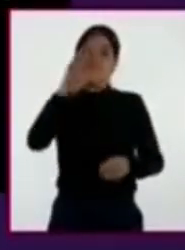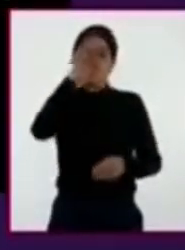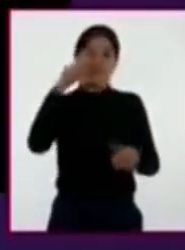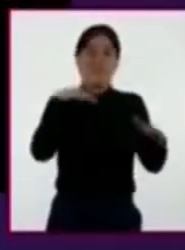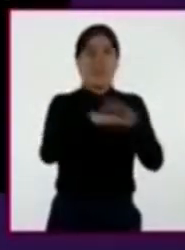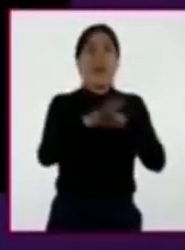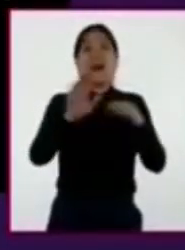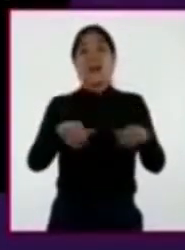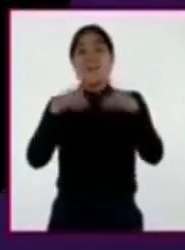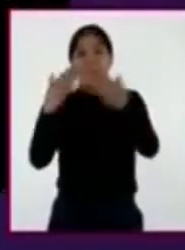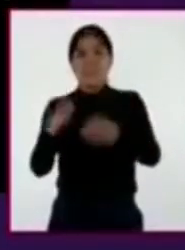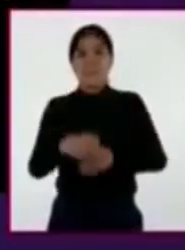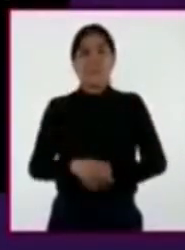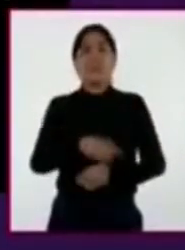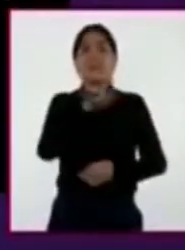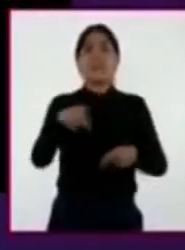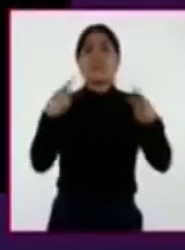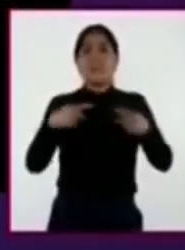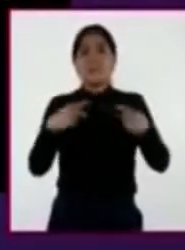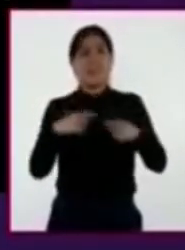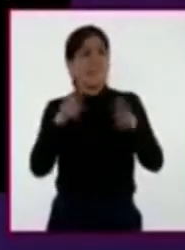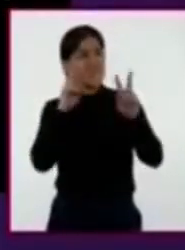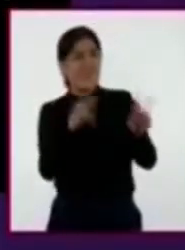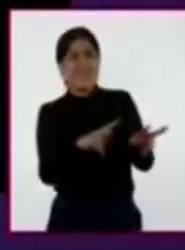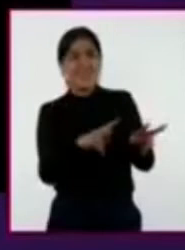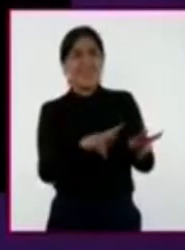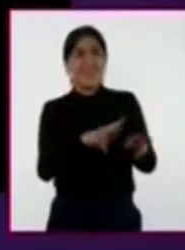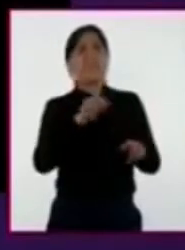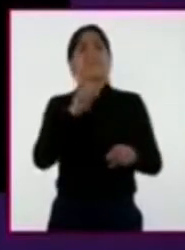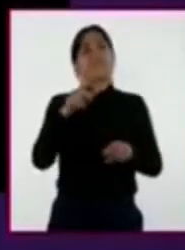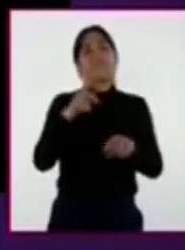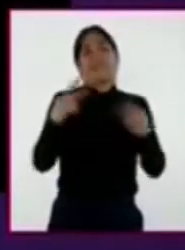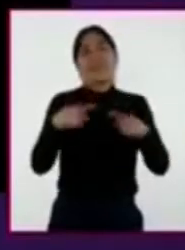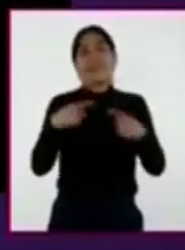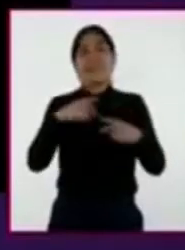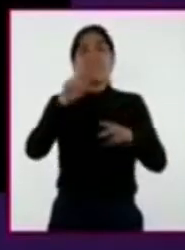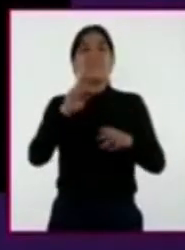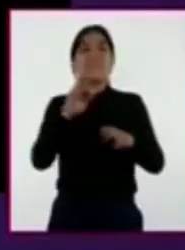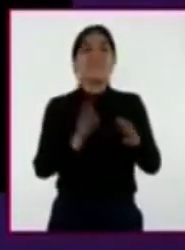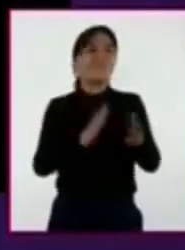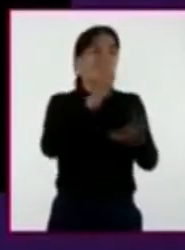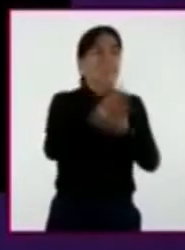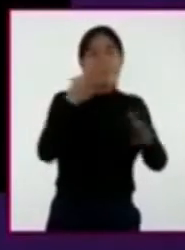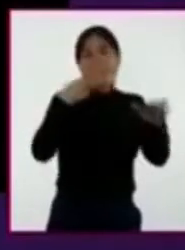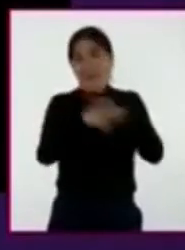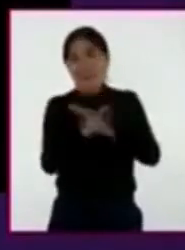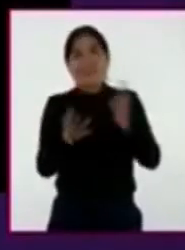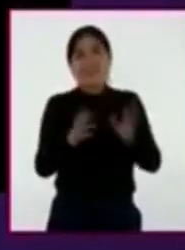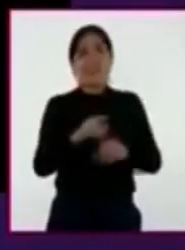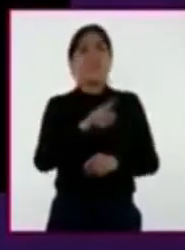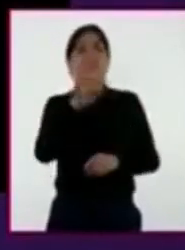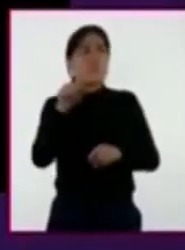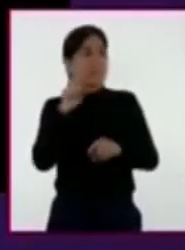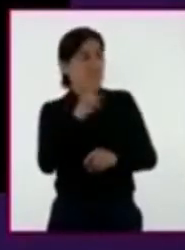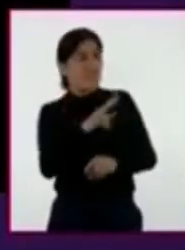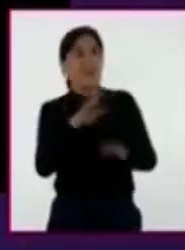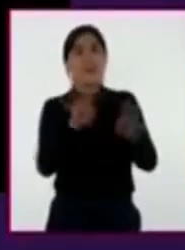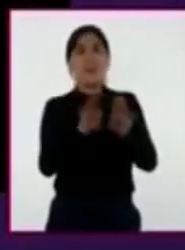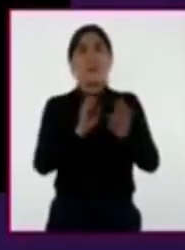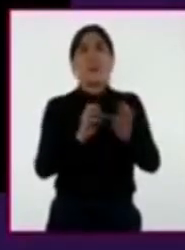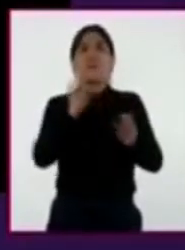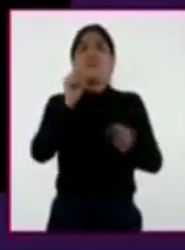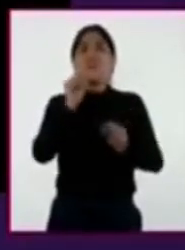lo hace afuera y la gente la empieza a ver, o sea, la gente que iba hacia el metro o demás la empiezan a ver y se empiezan a congregar